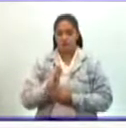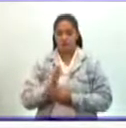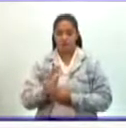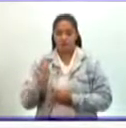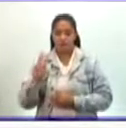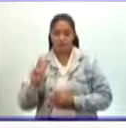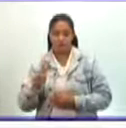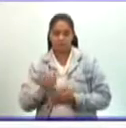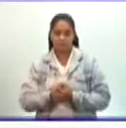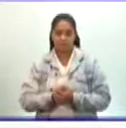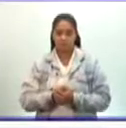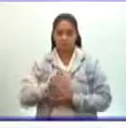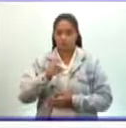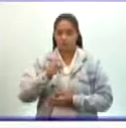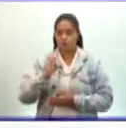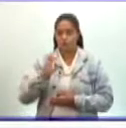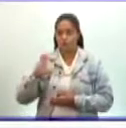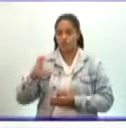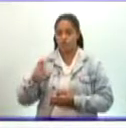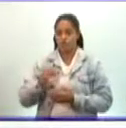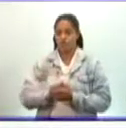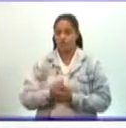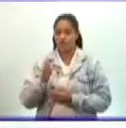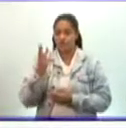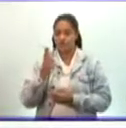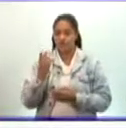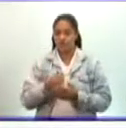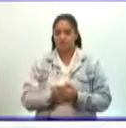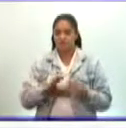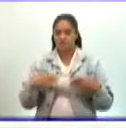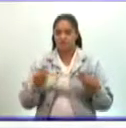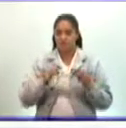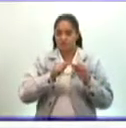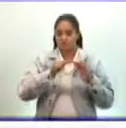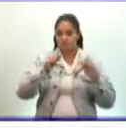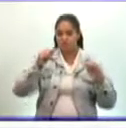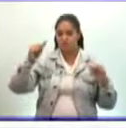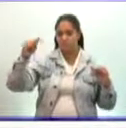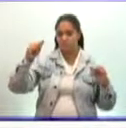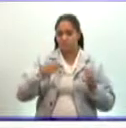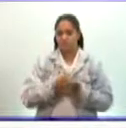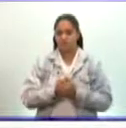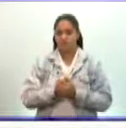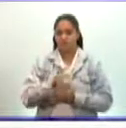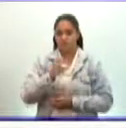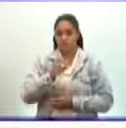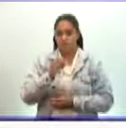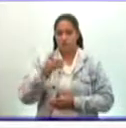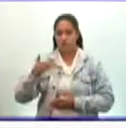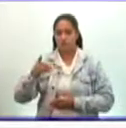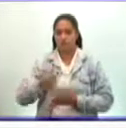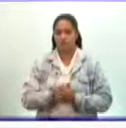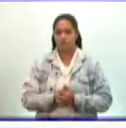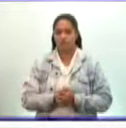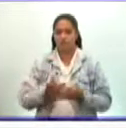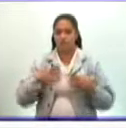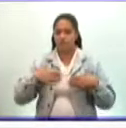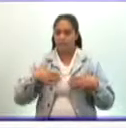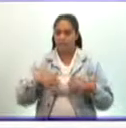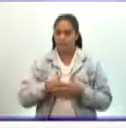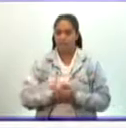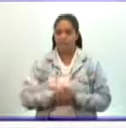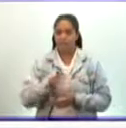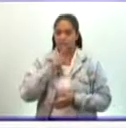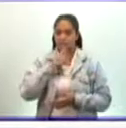y el segmento OC 2 unidades, ¿cuánto medirá el segmento OD? Espero que hayan podido resolver